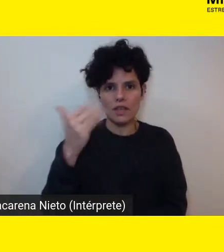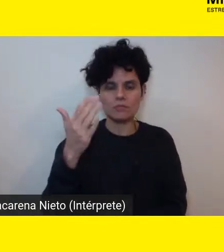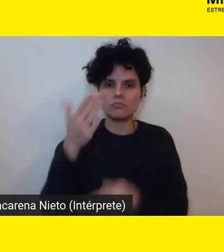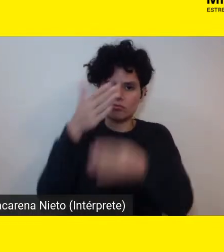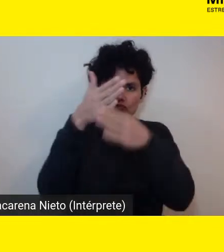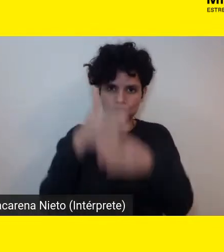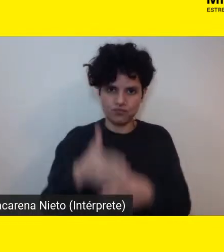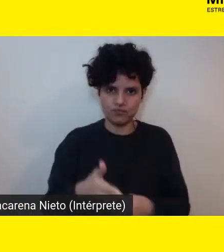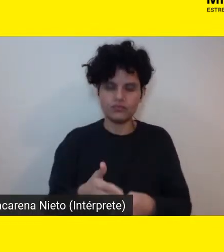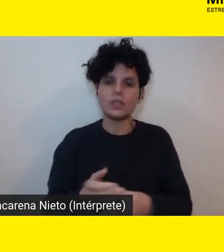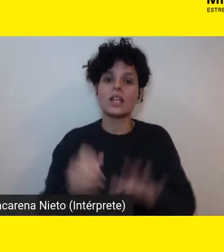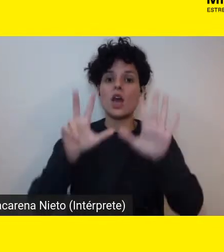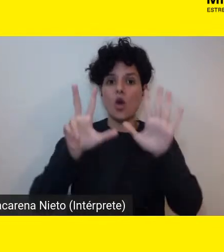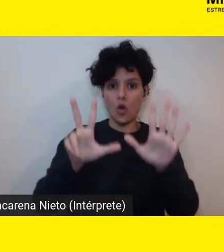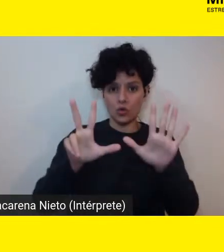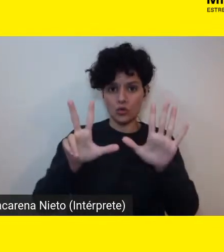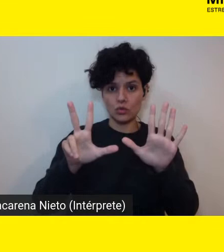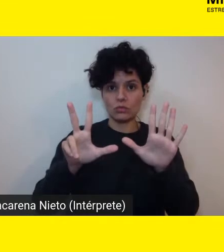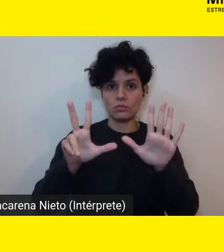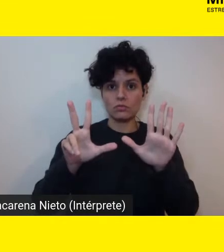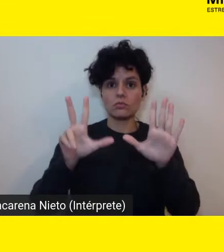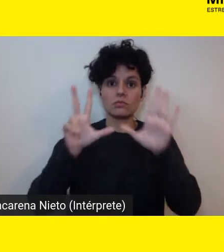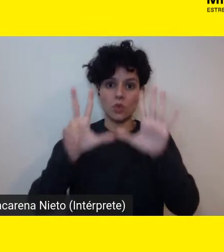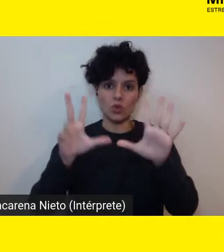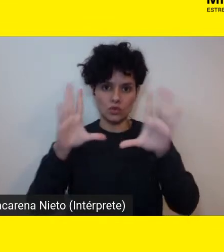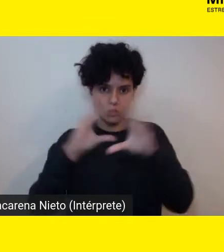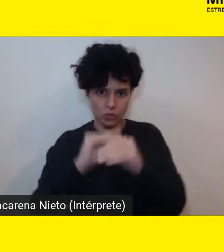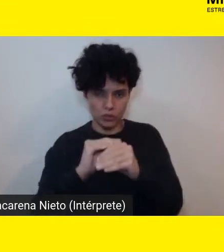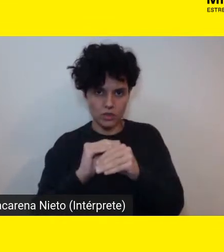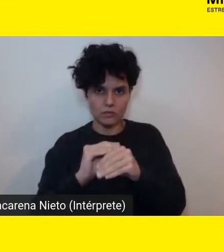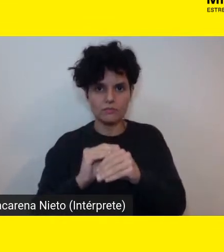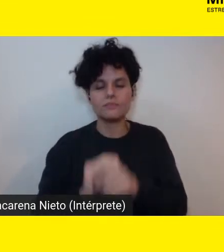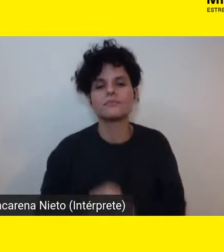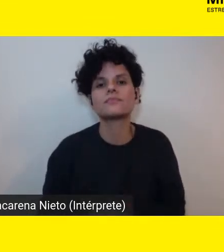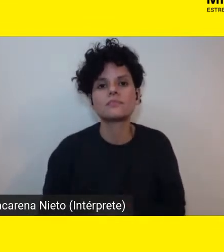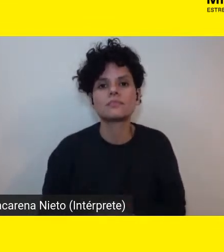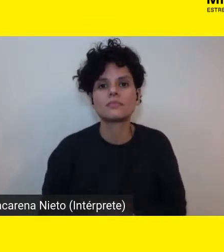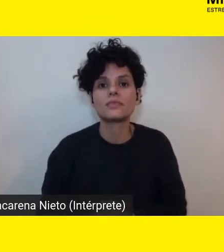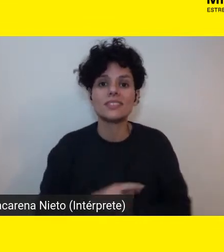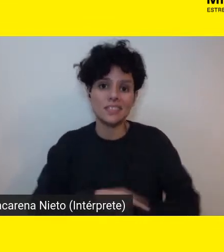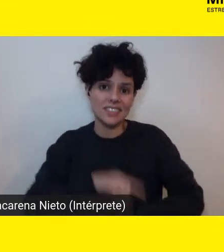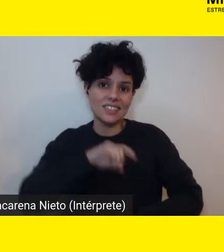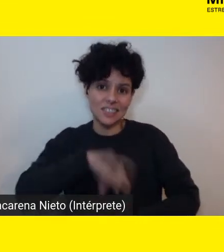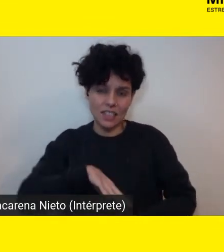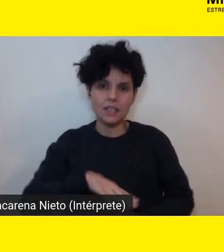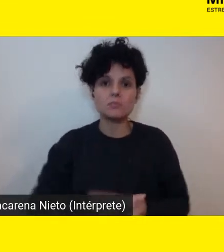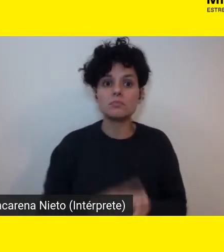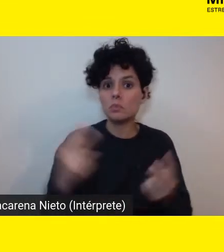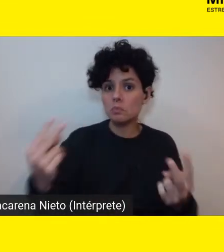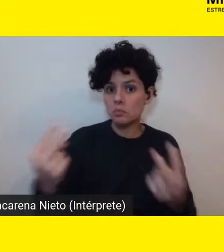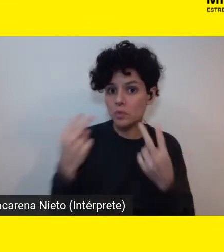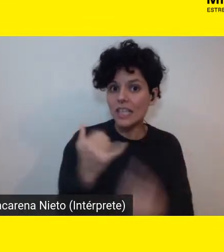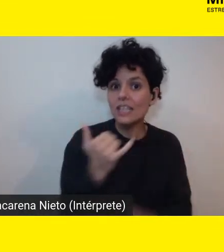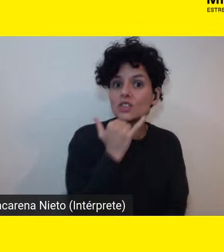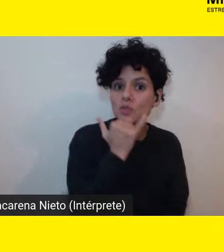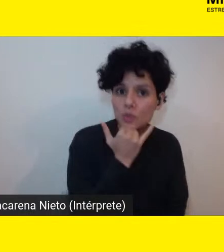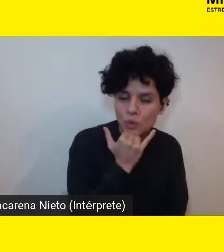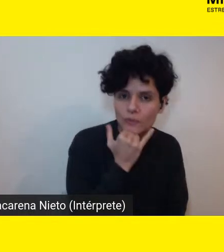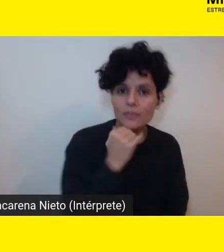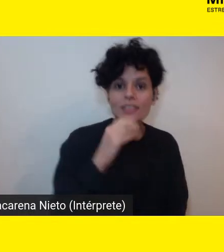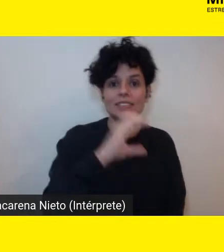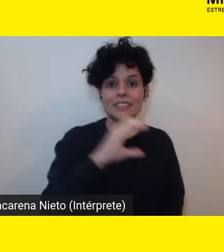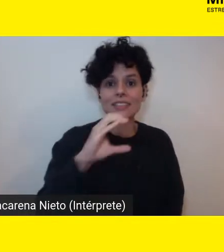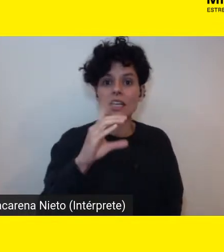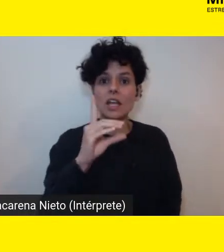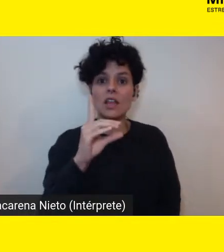de la noche, hora de Chile, en YouTube CC